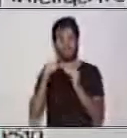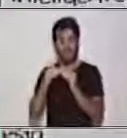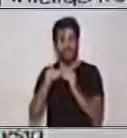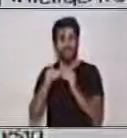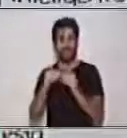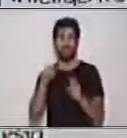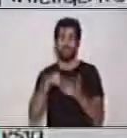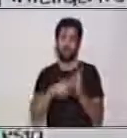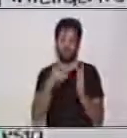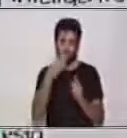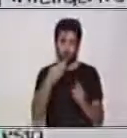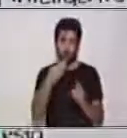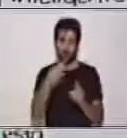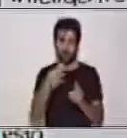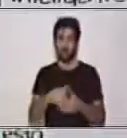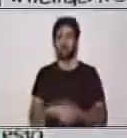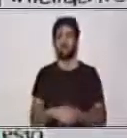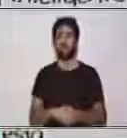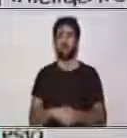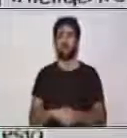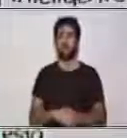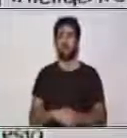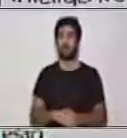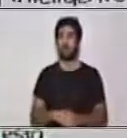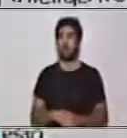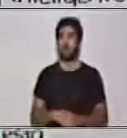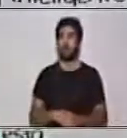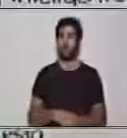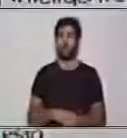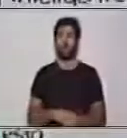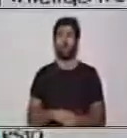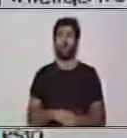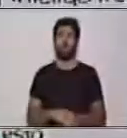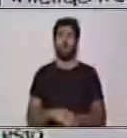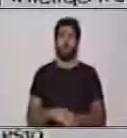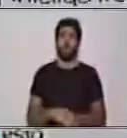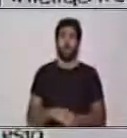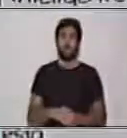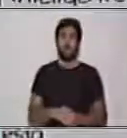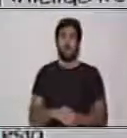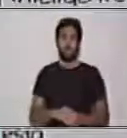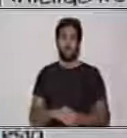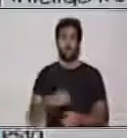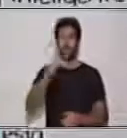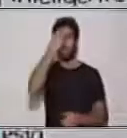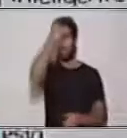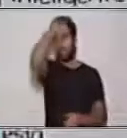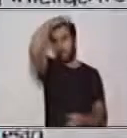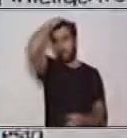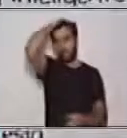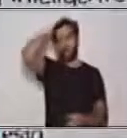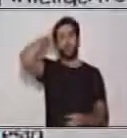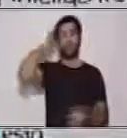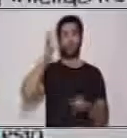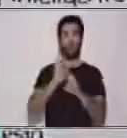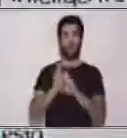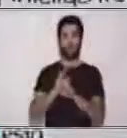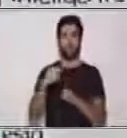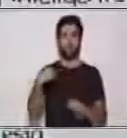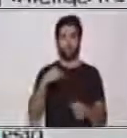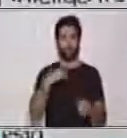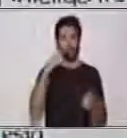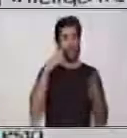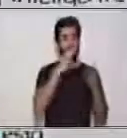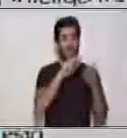ser femenino y si está en singular debe de ser también singular el adjetivo. Si la leemos nuevamente, en el